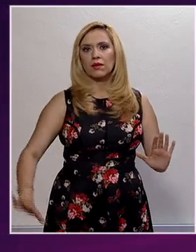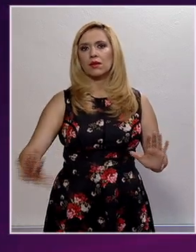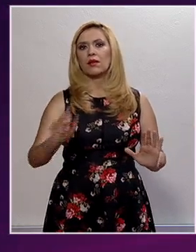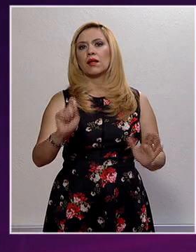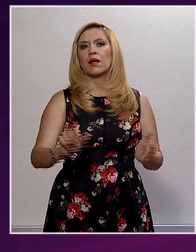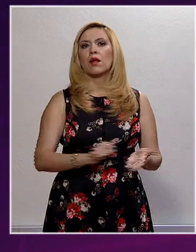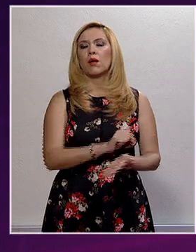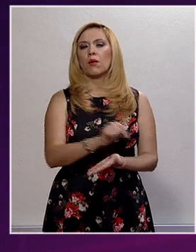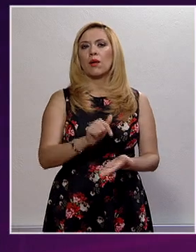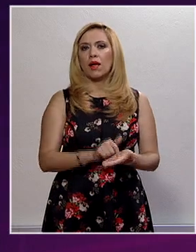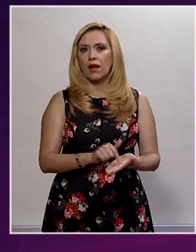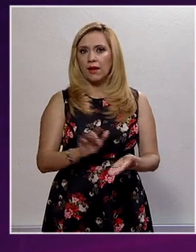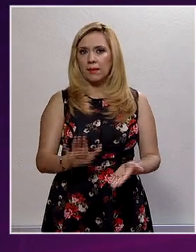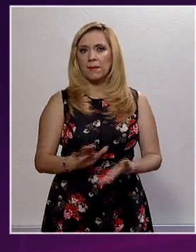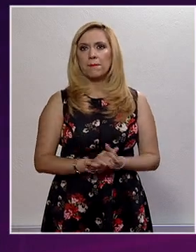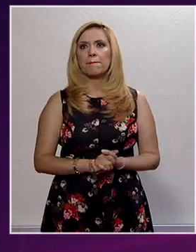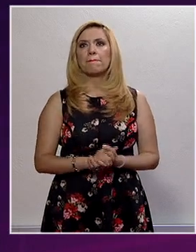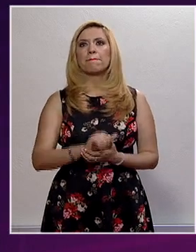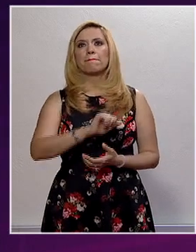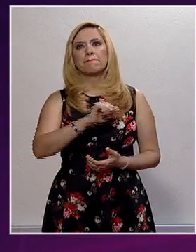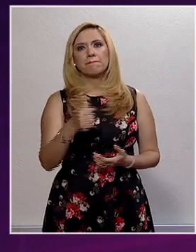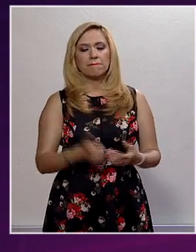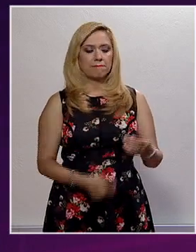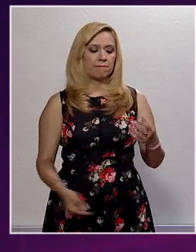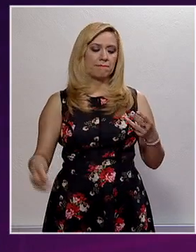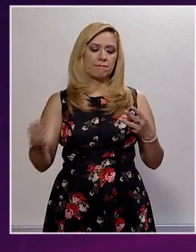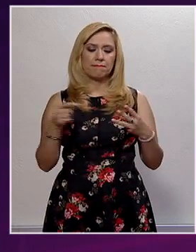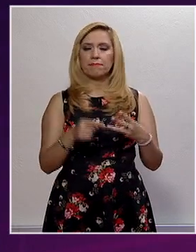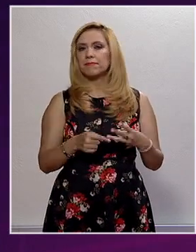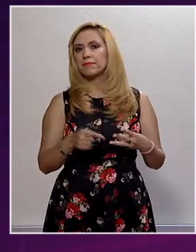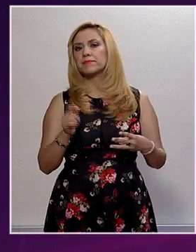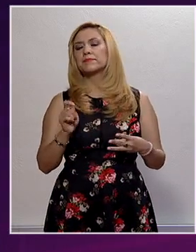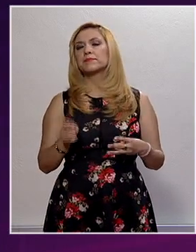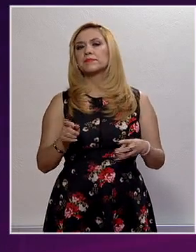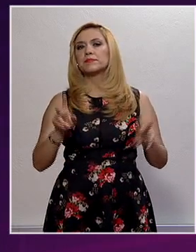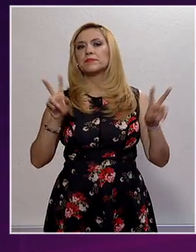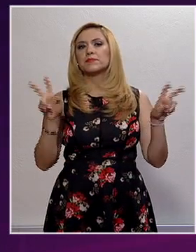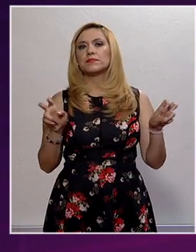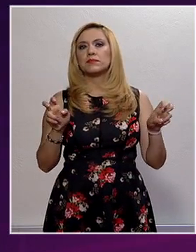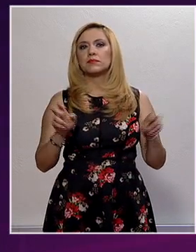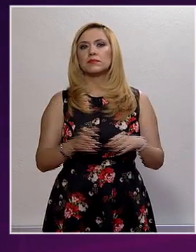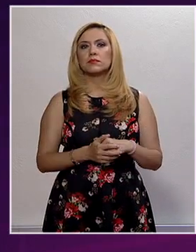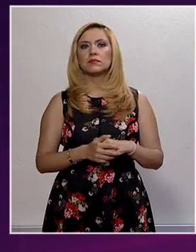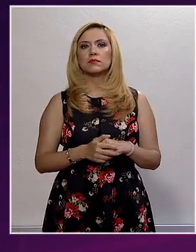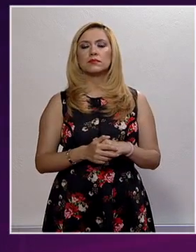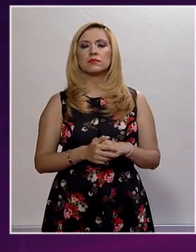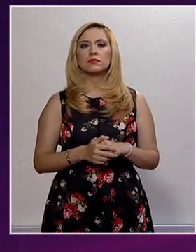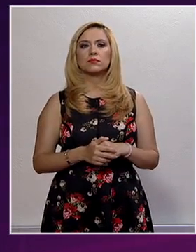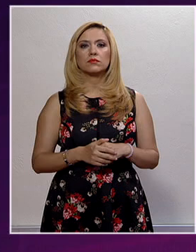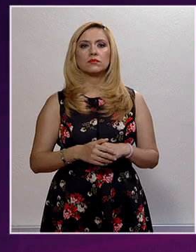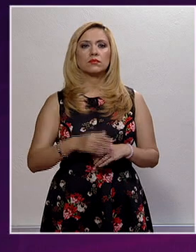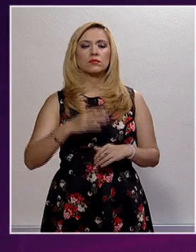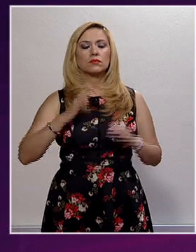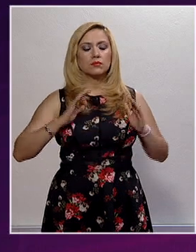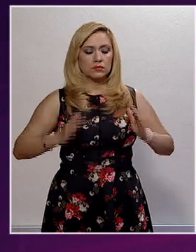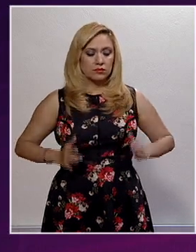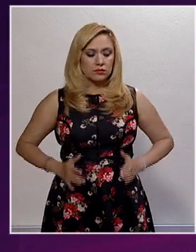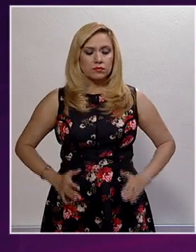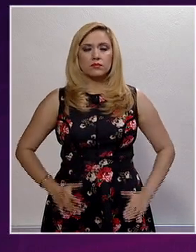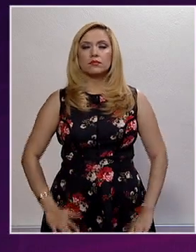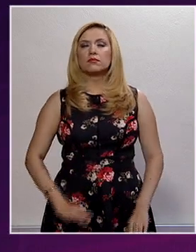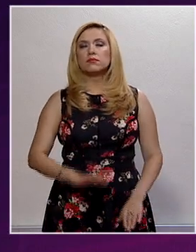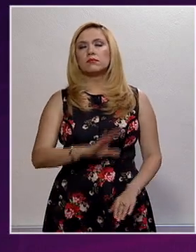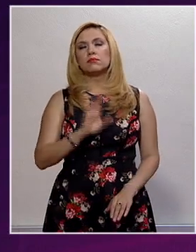este lugar. Otro tema es el tema de los cuerpos, ¿no? Y